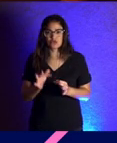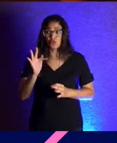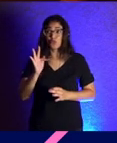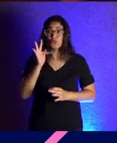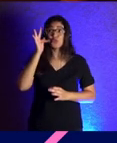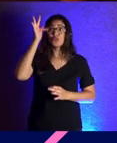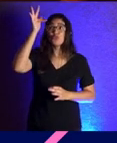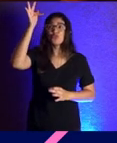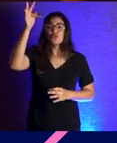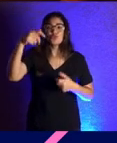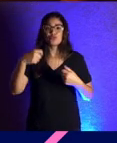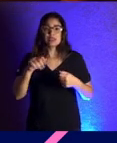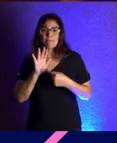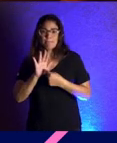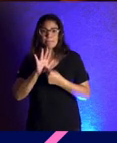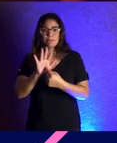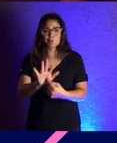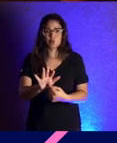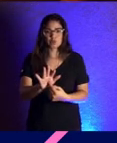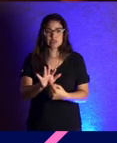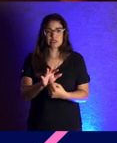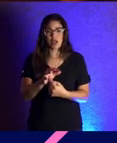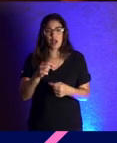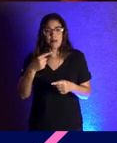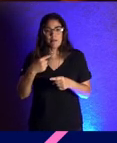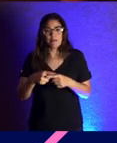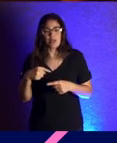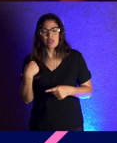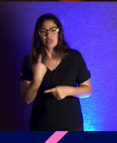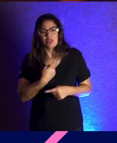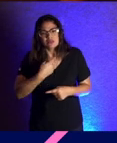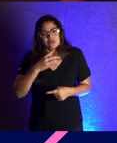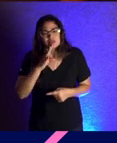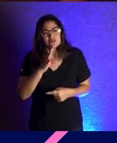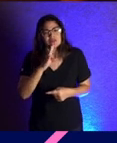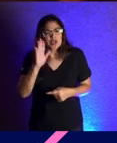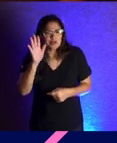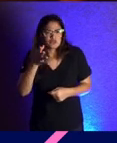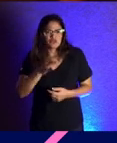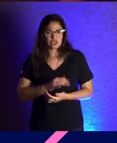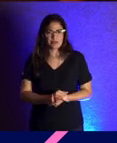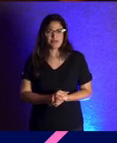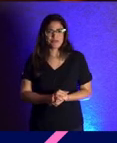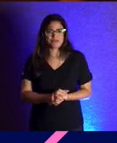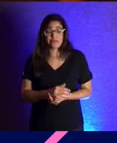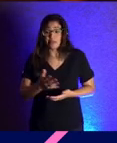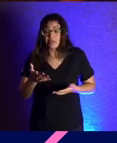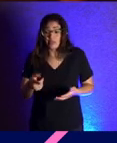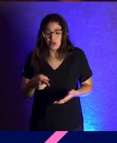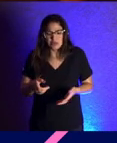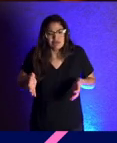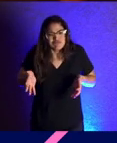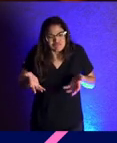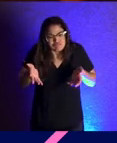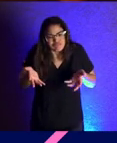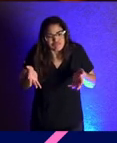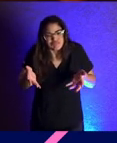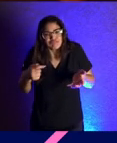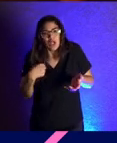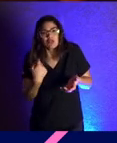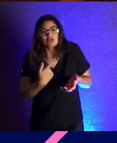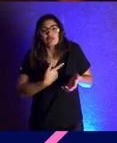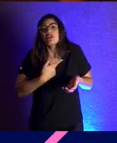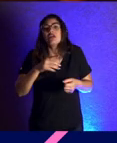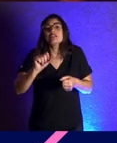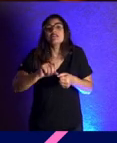ya lo podemos identificar. Esto es casi que una promoción para algo que vamos a hacer. Nosotros creemos